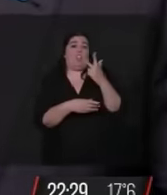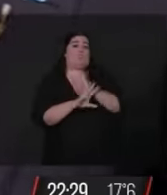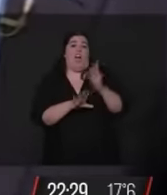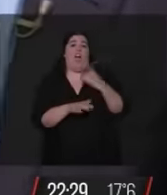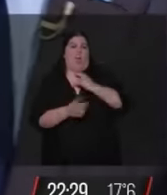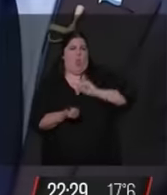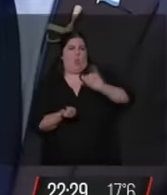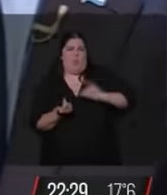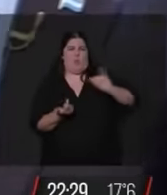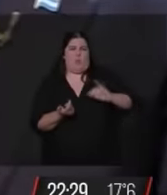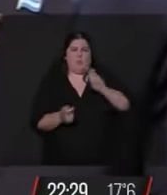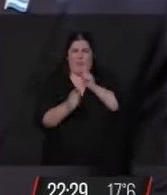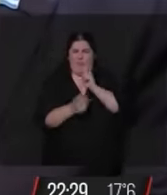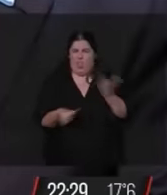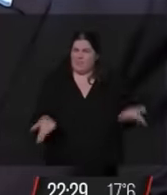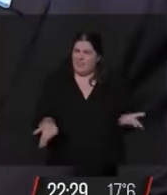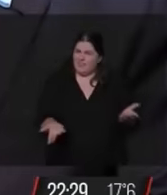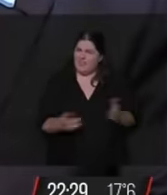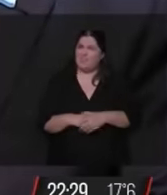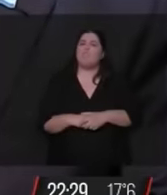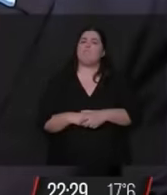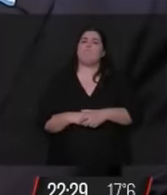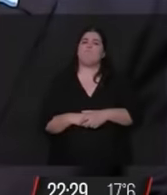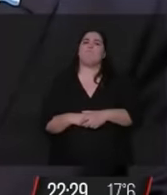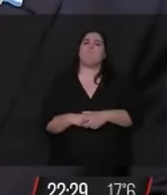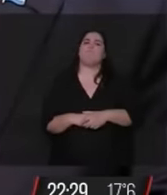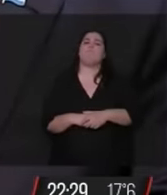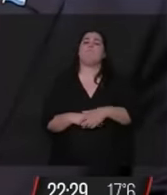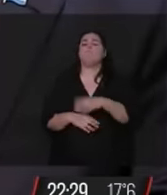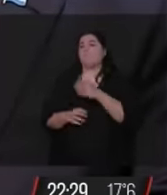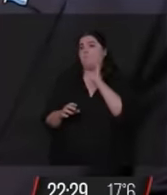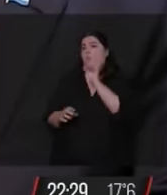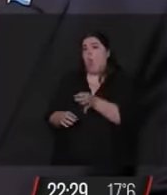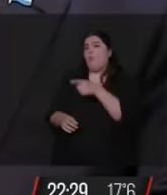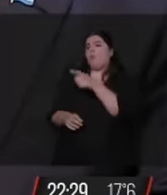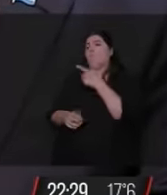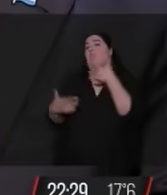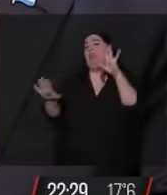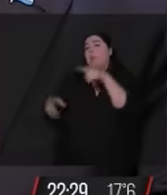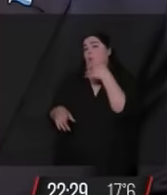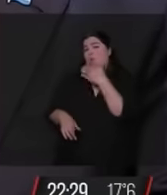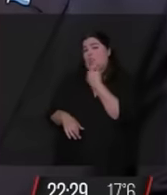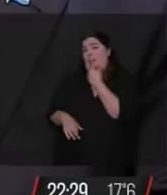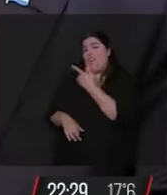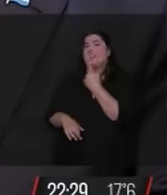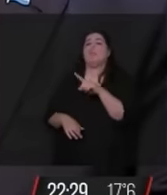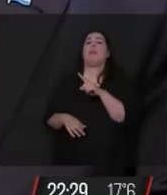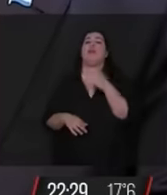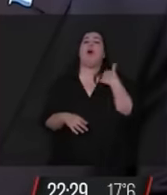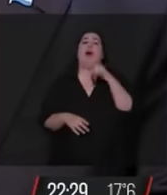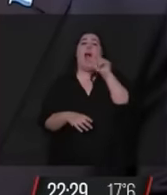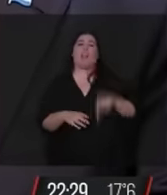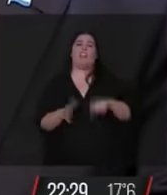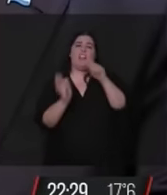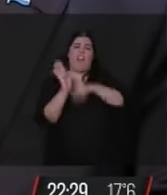¿Sabés por qué? Digamos, porque quizás vos no lo sepas, pero Argentina es uno de los 50 países que firmó el IRJA